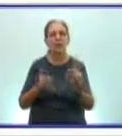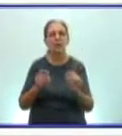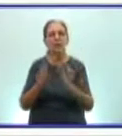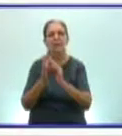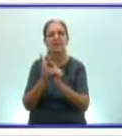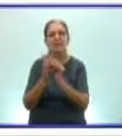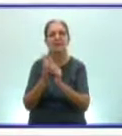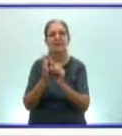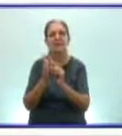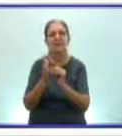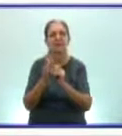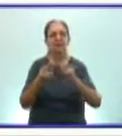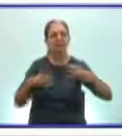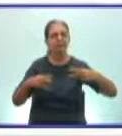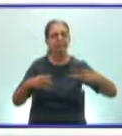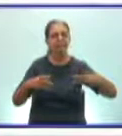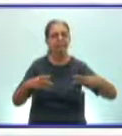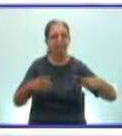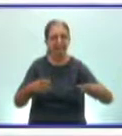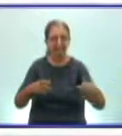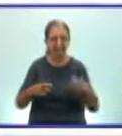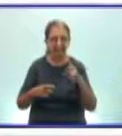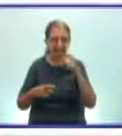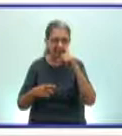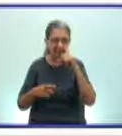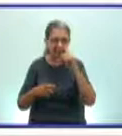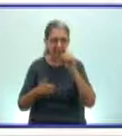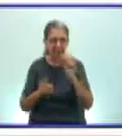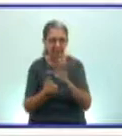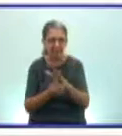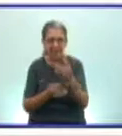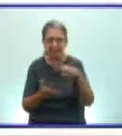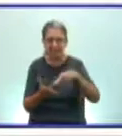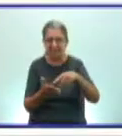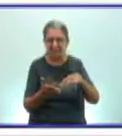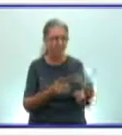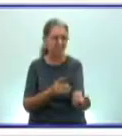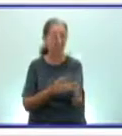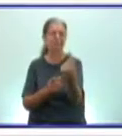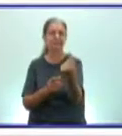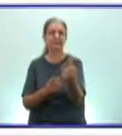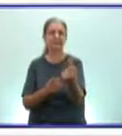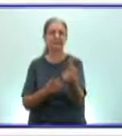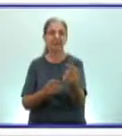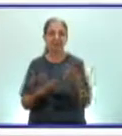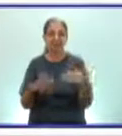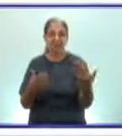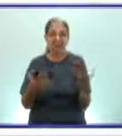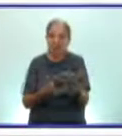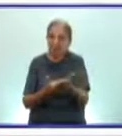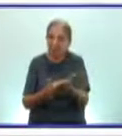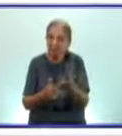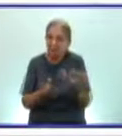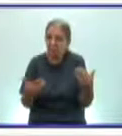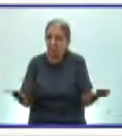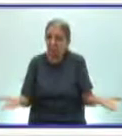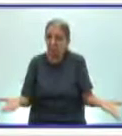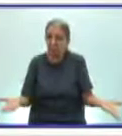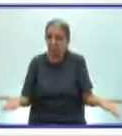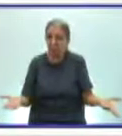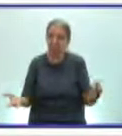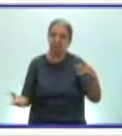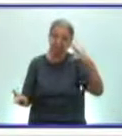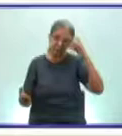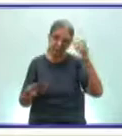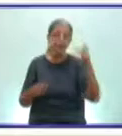comienzan a caminar los niños por primera vez. ¿Qué nos están pidiendo? Sí, la